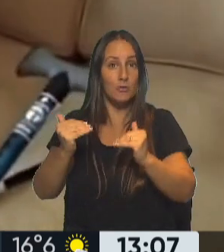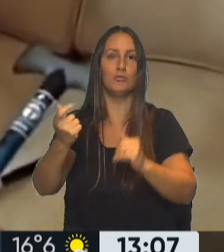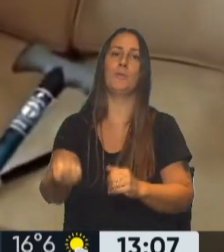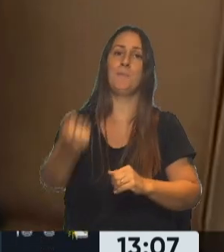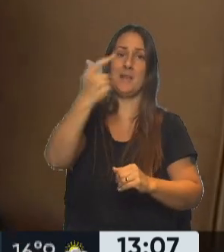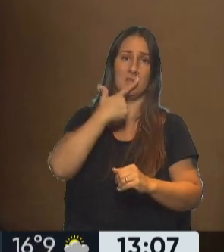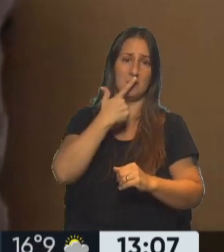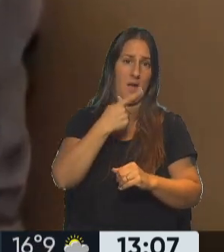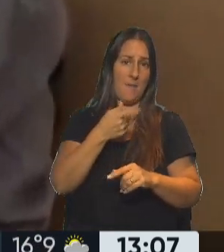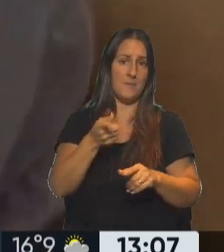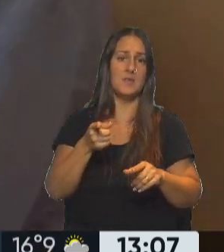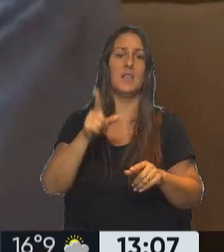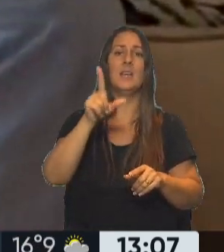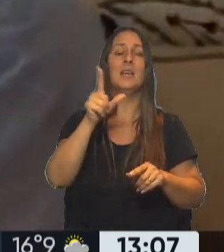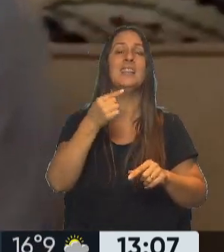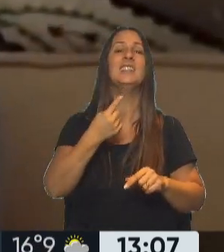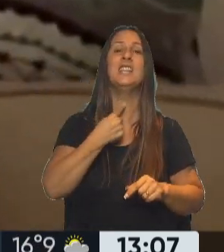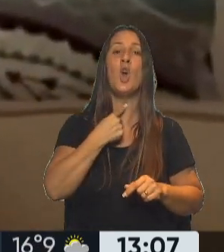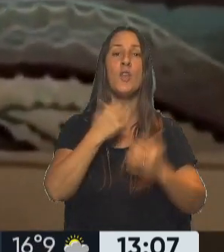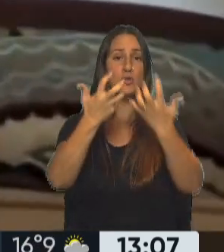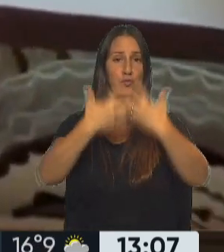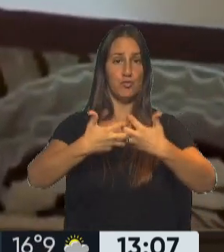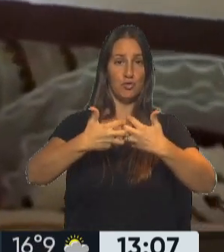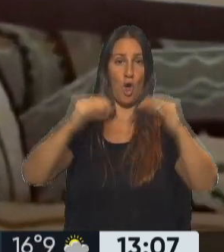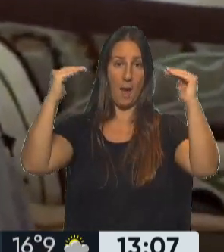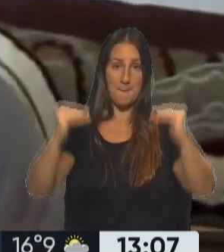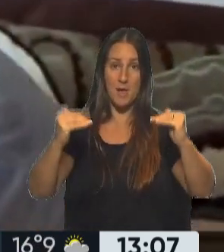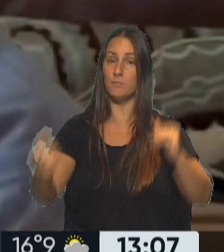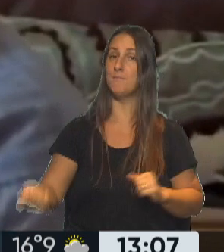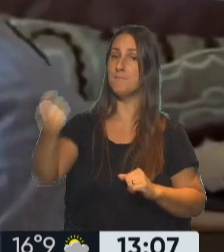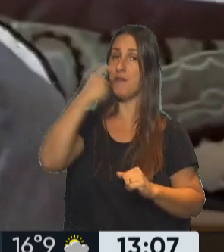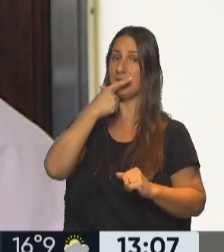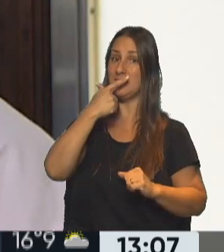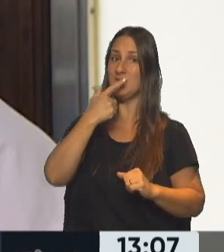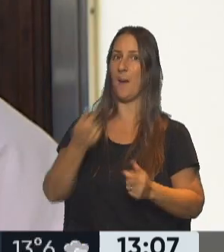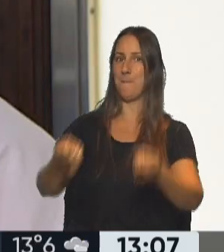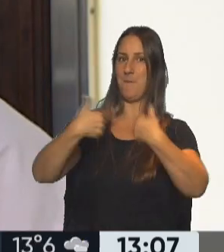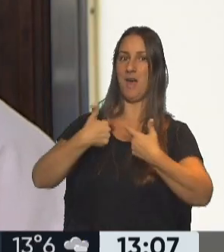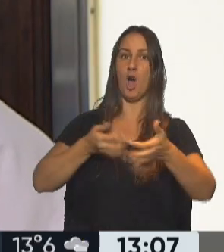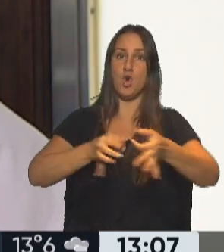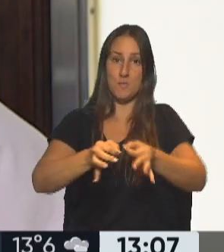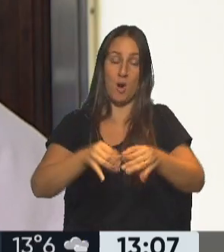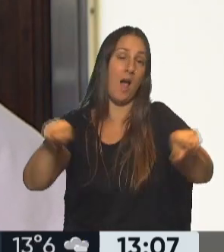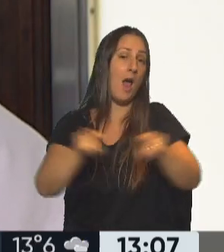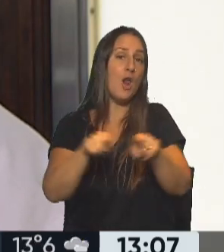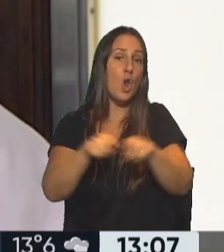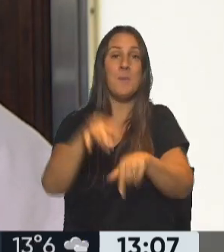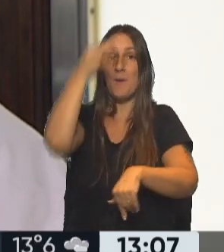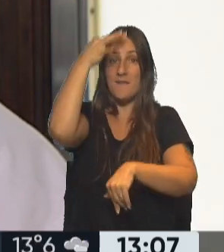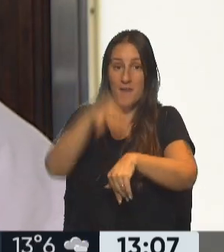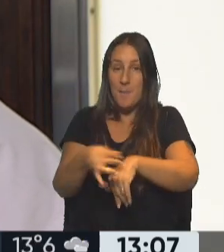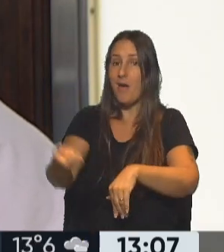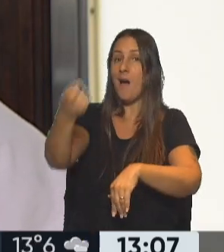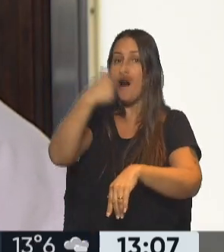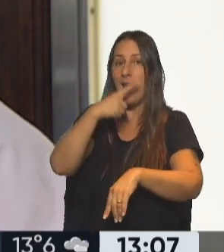la hormona tiroidea? La tiroides te funciona menos. Entonces vos tomás la pastillita con hormona tiroidea. Acá vas a tomar una pastillita con un precursor de dopamina